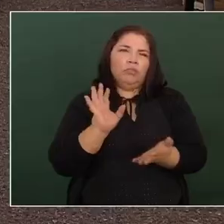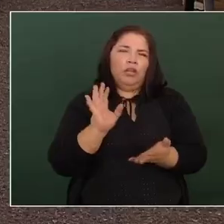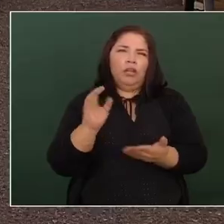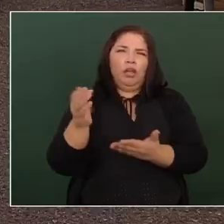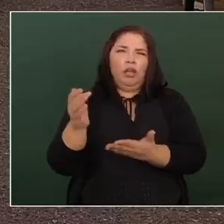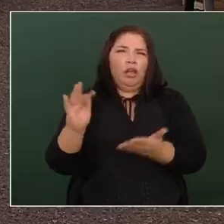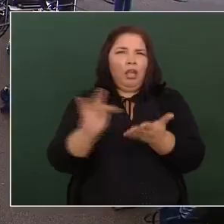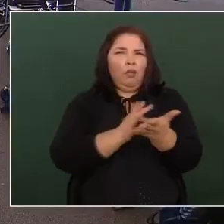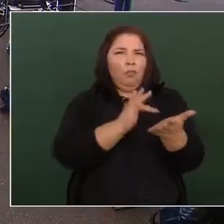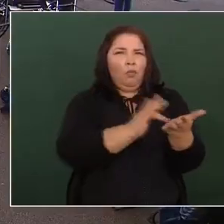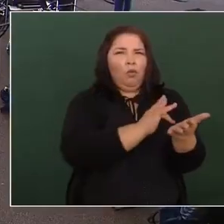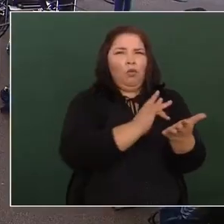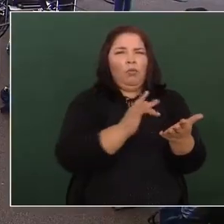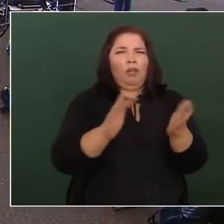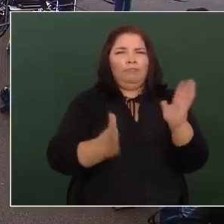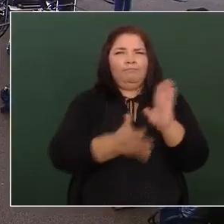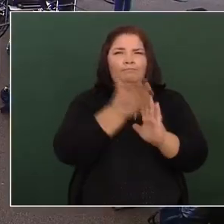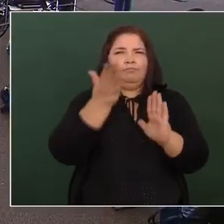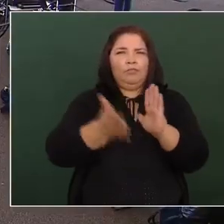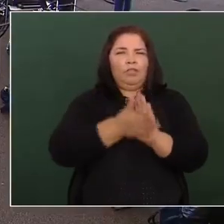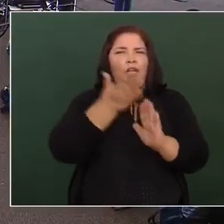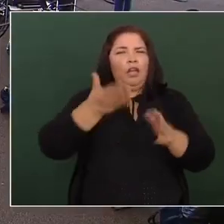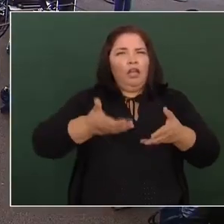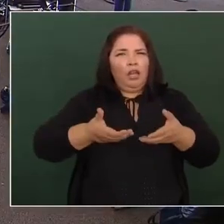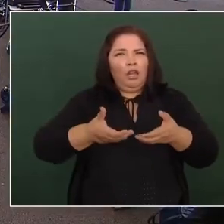para infraestructura, carretera,